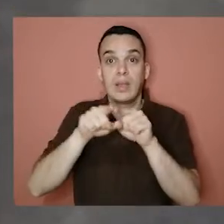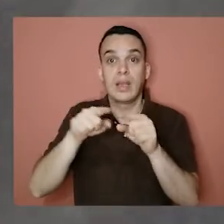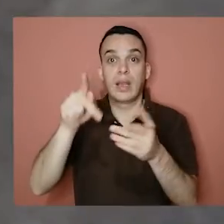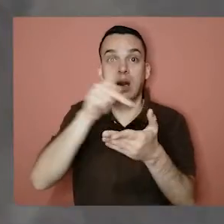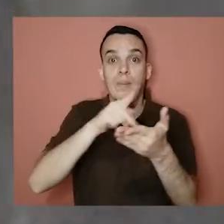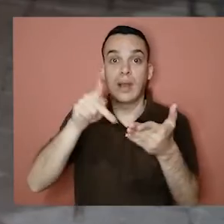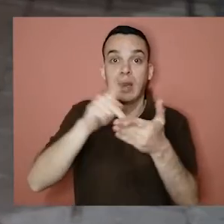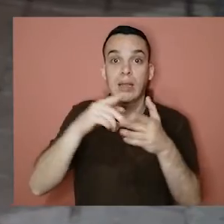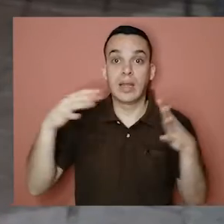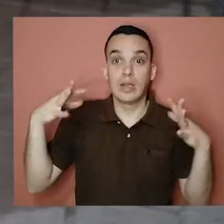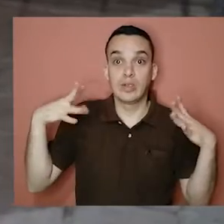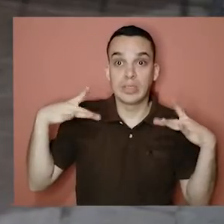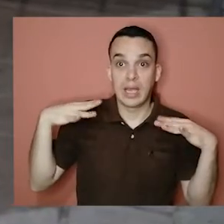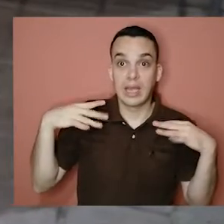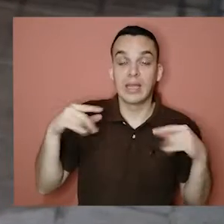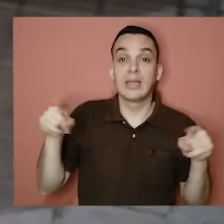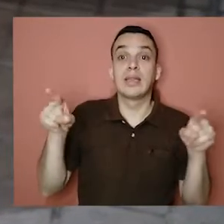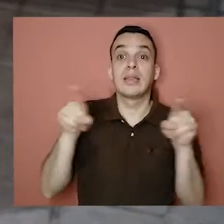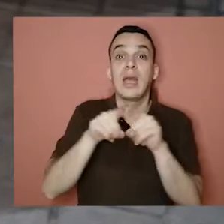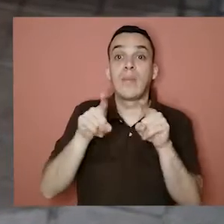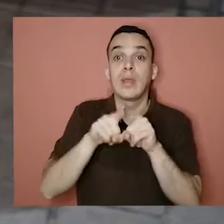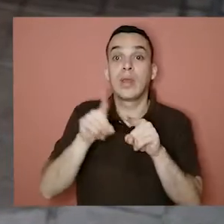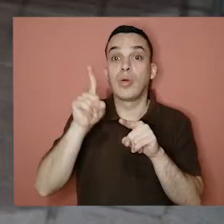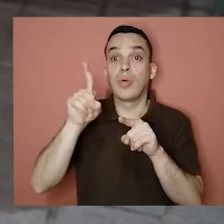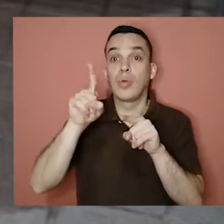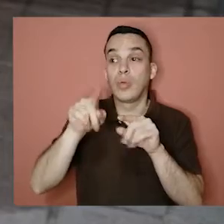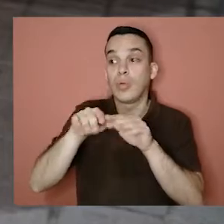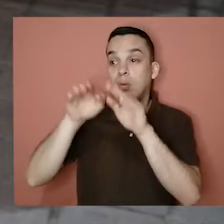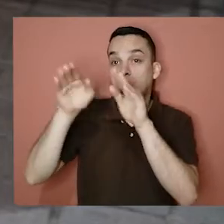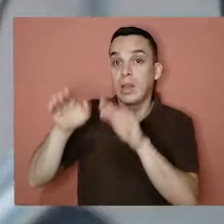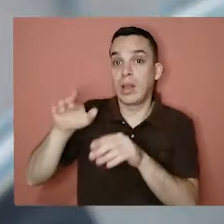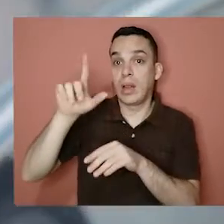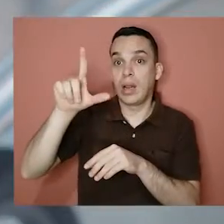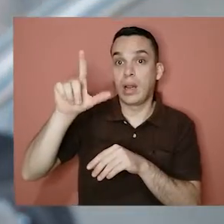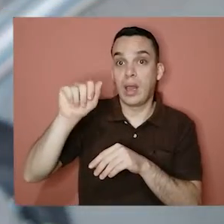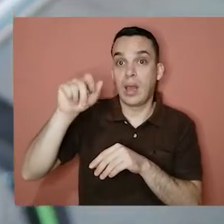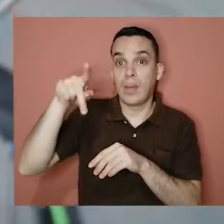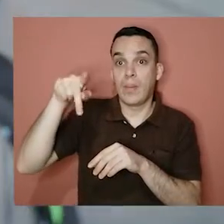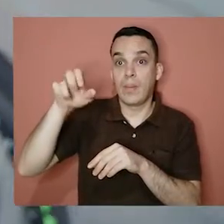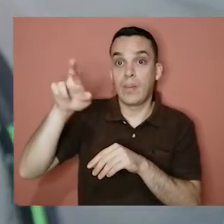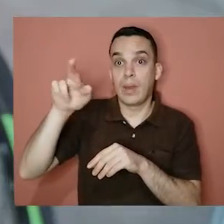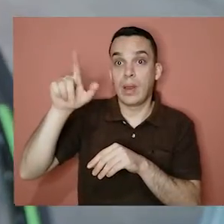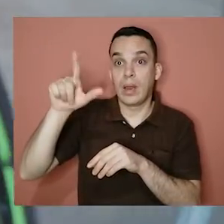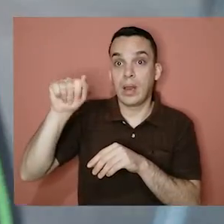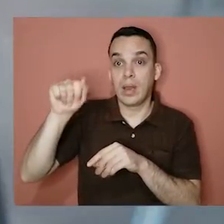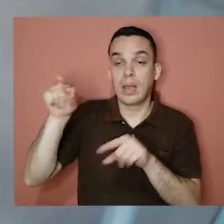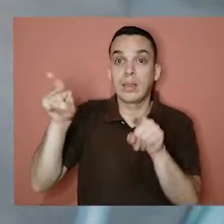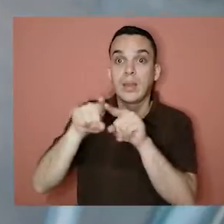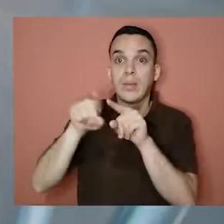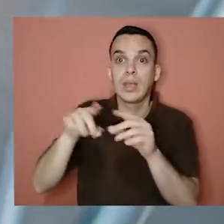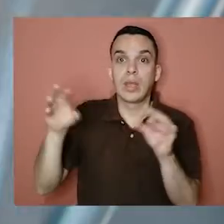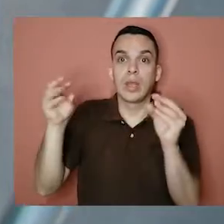Deportes, y en el Parque de Los Ángeles también. Además, se instaló uno en el